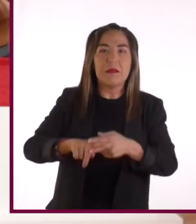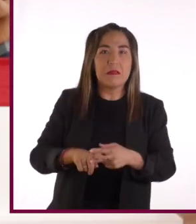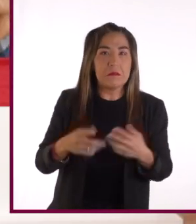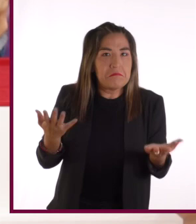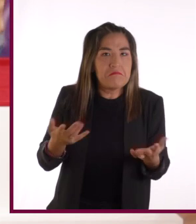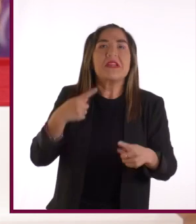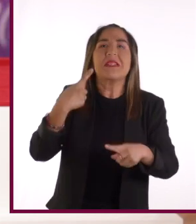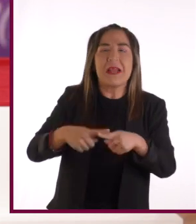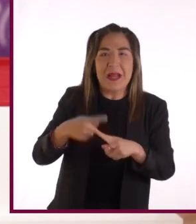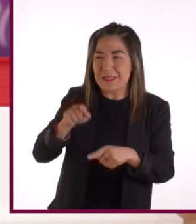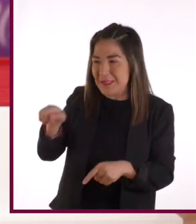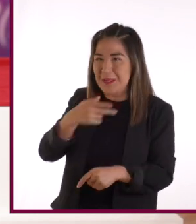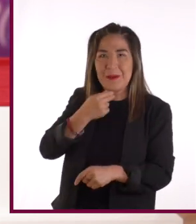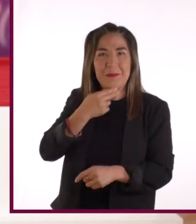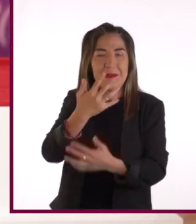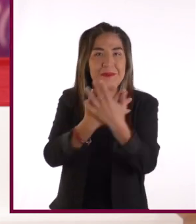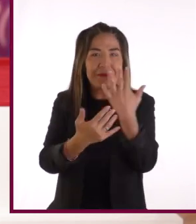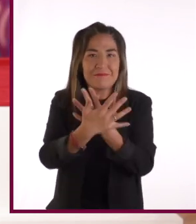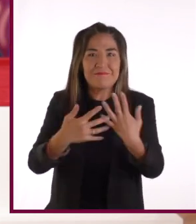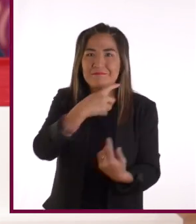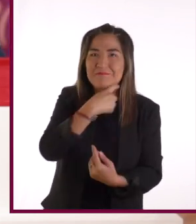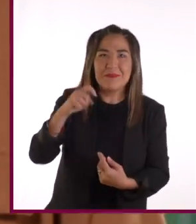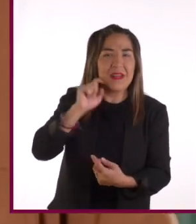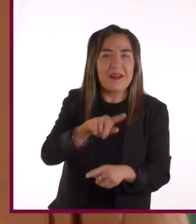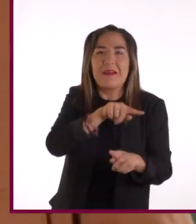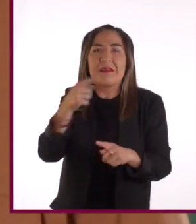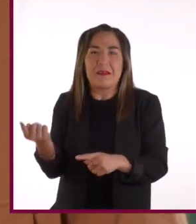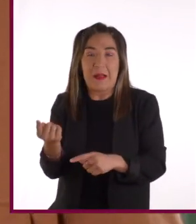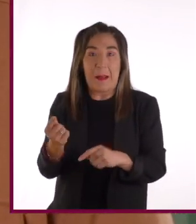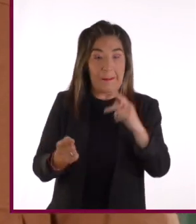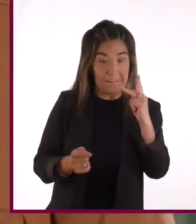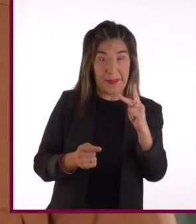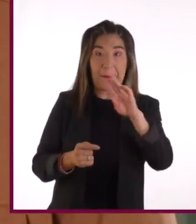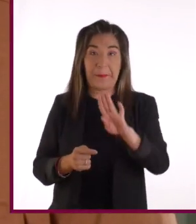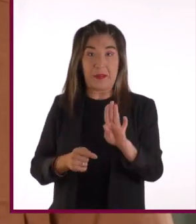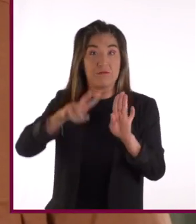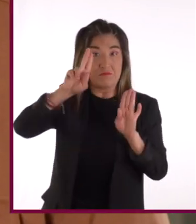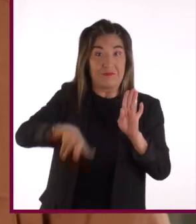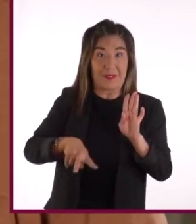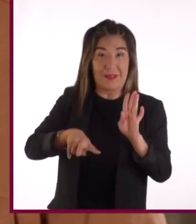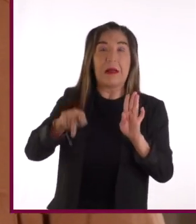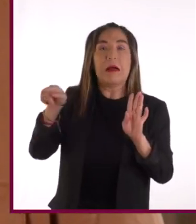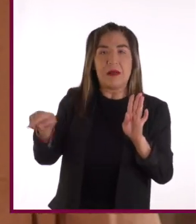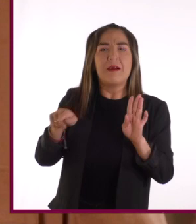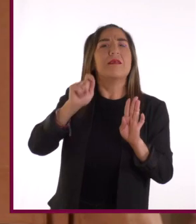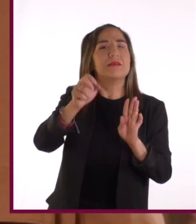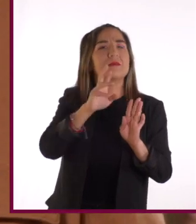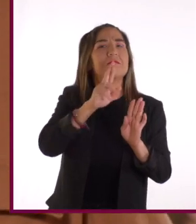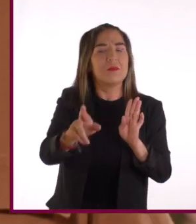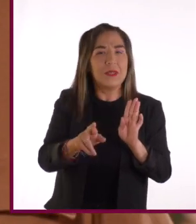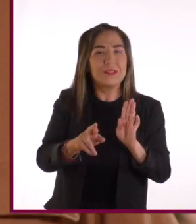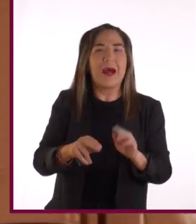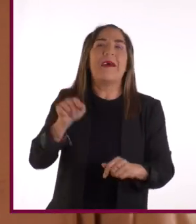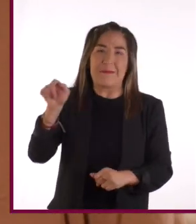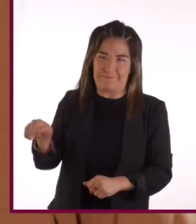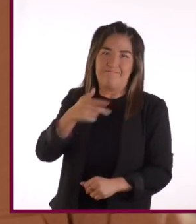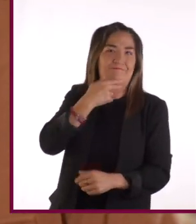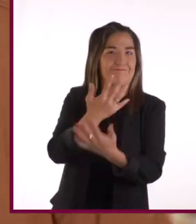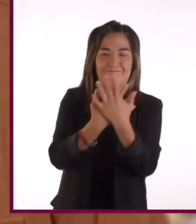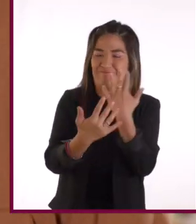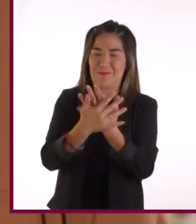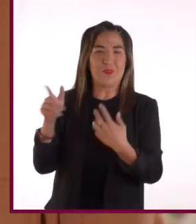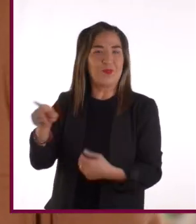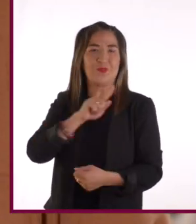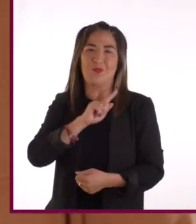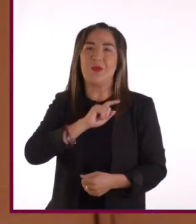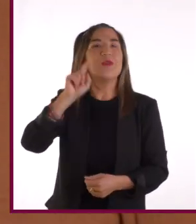es, ¿quién rasuró al barbero, no? Si decimos que P de B es verdadera, la respuesta a esa pregunta es que